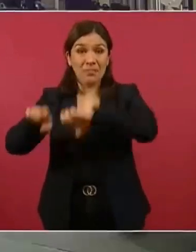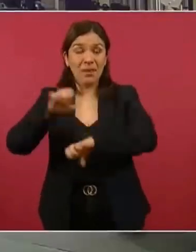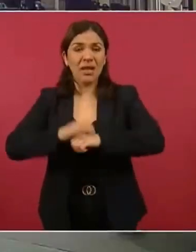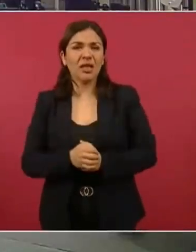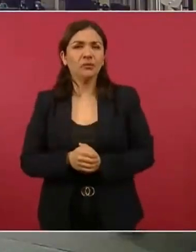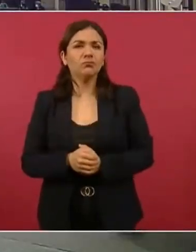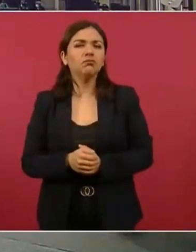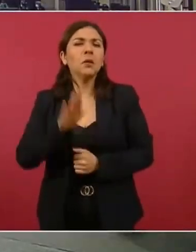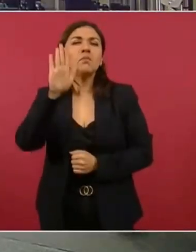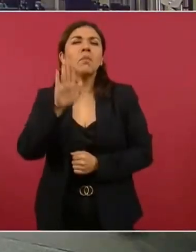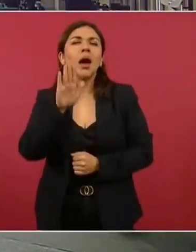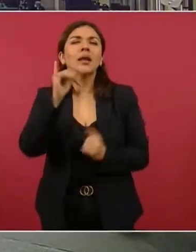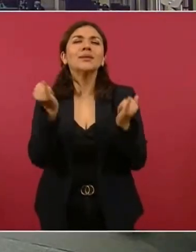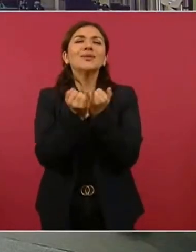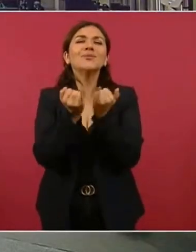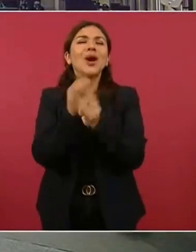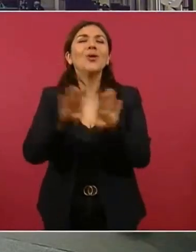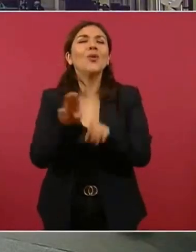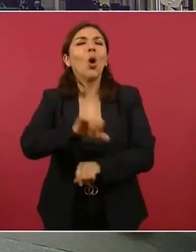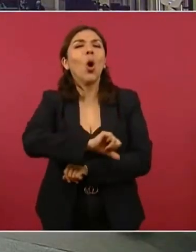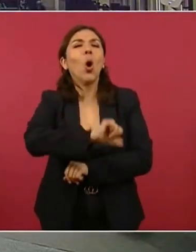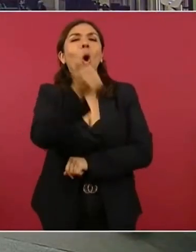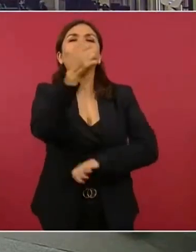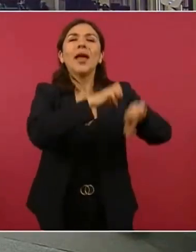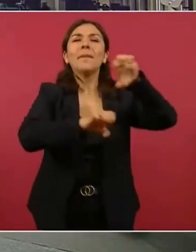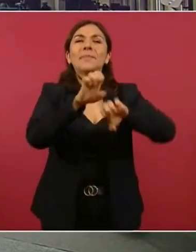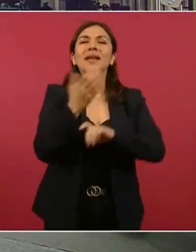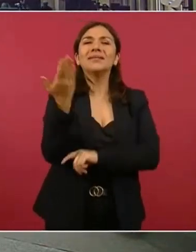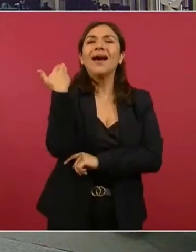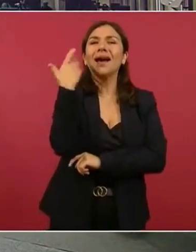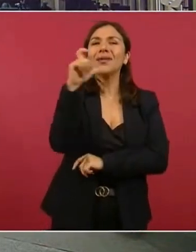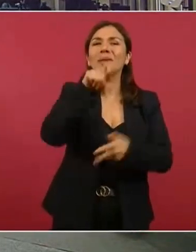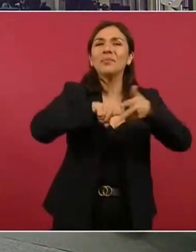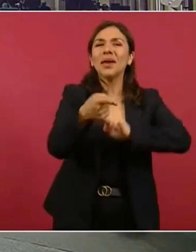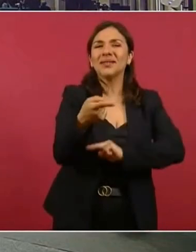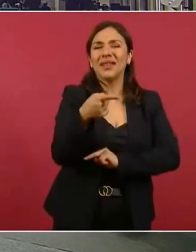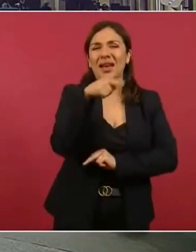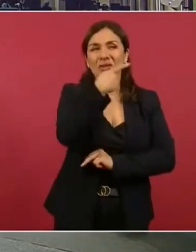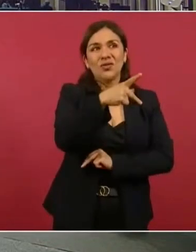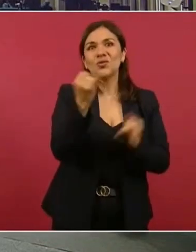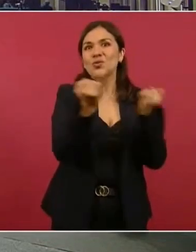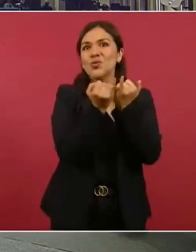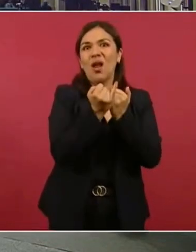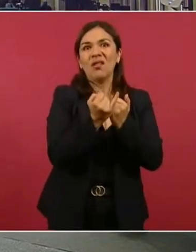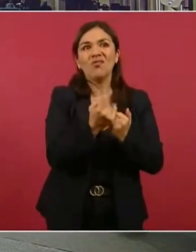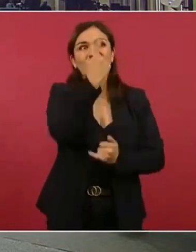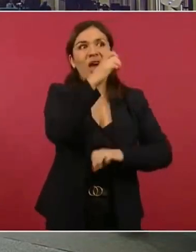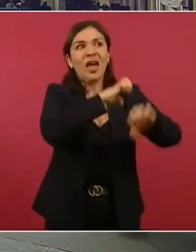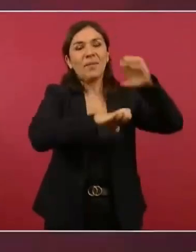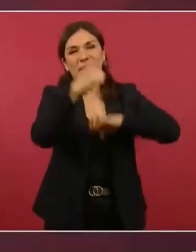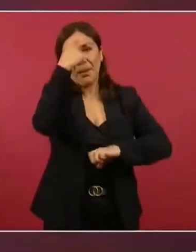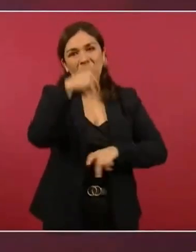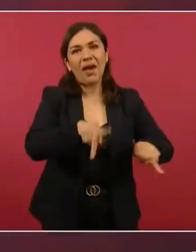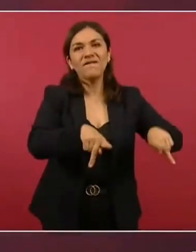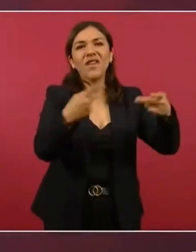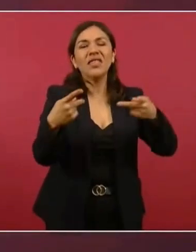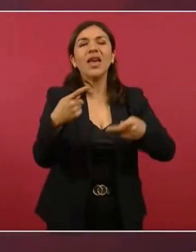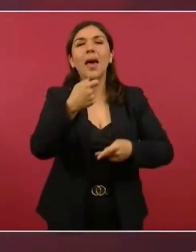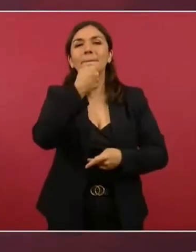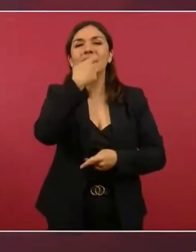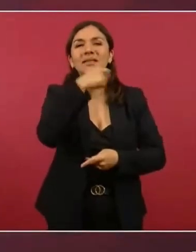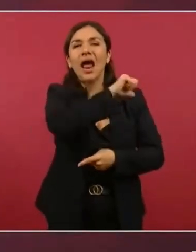hizo algo muy parecido a lo que hizo otra empresa al inicio del sexenio, una empresa que era monopólica de medicamentos contra el